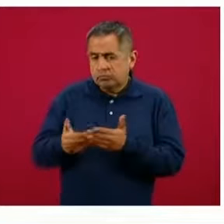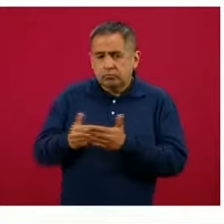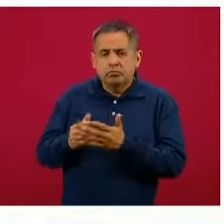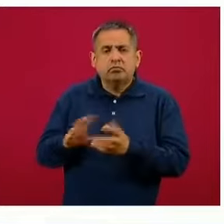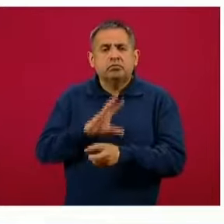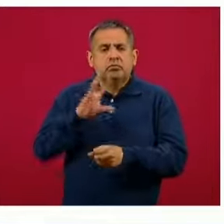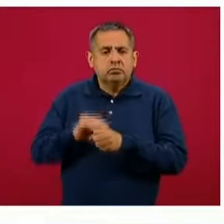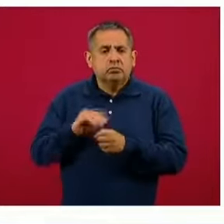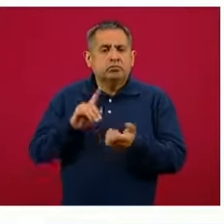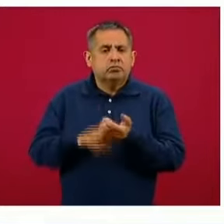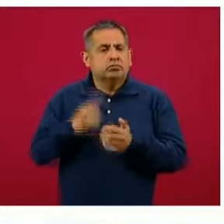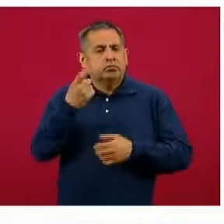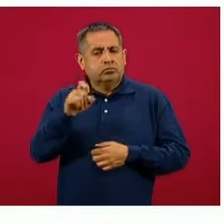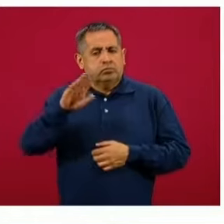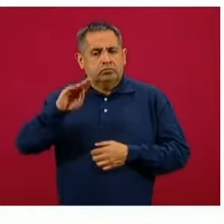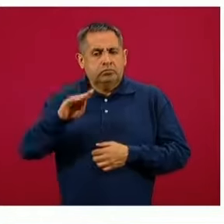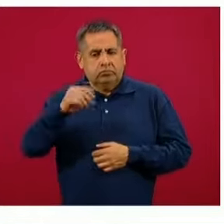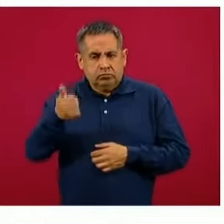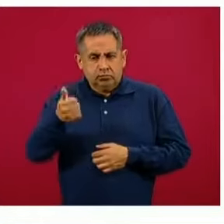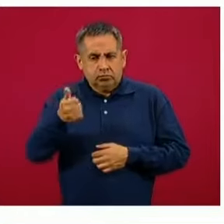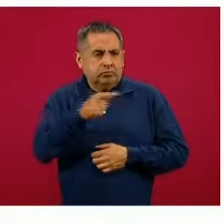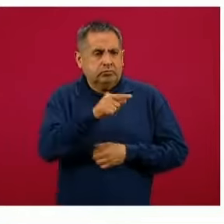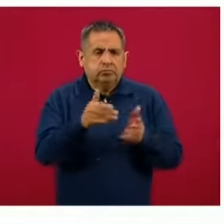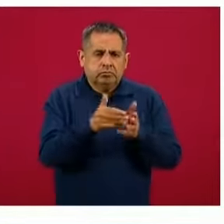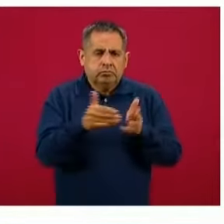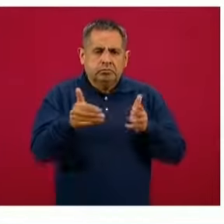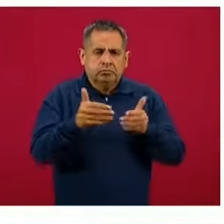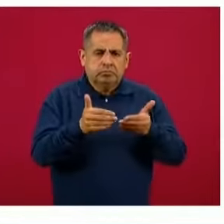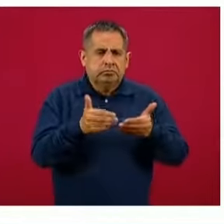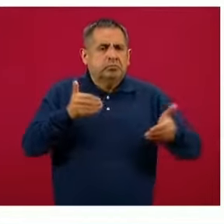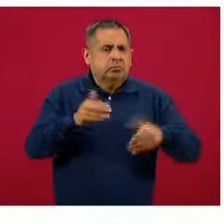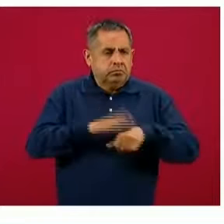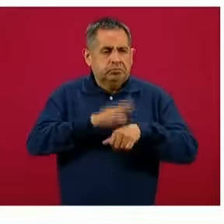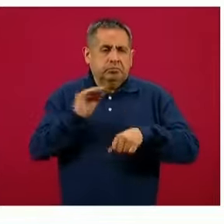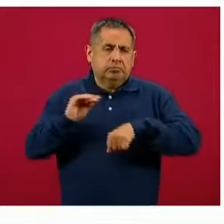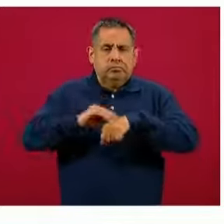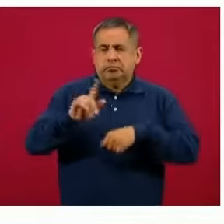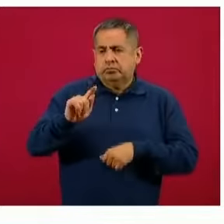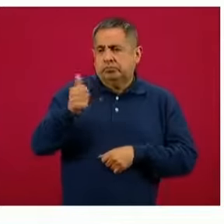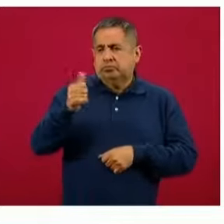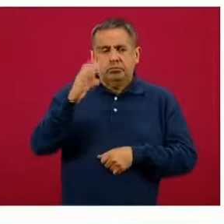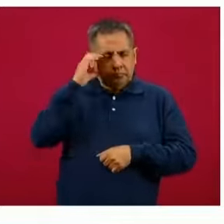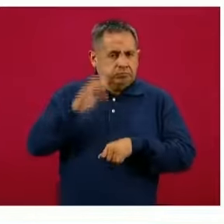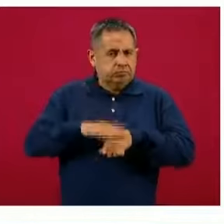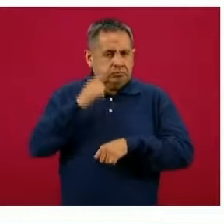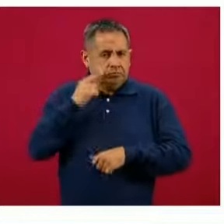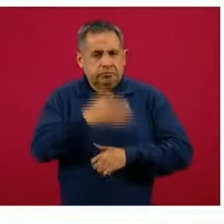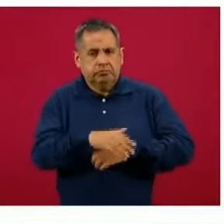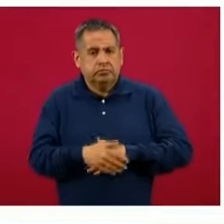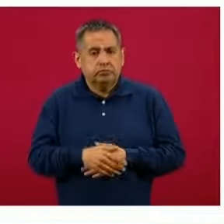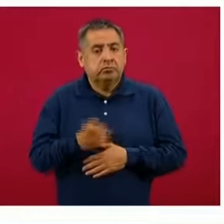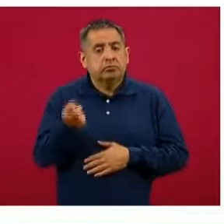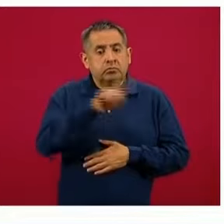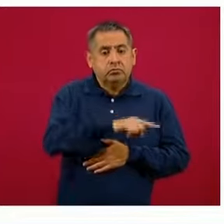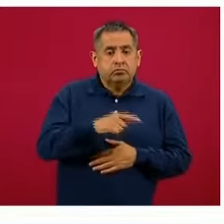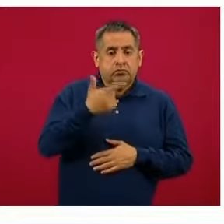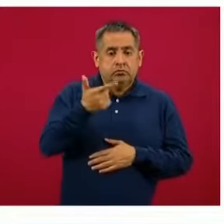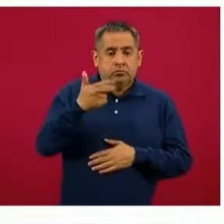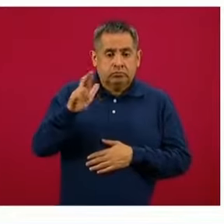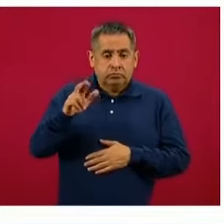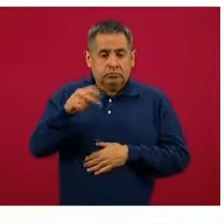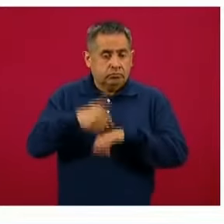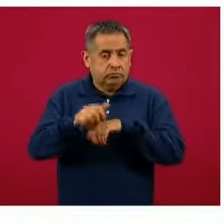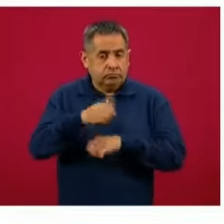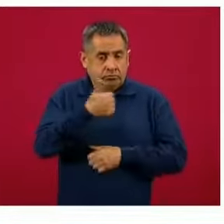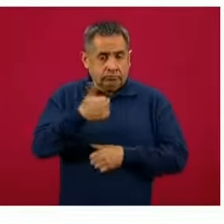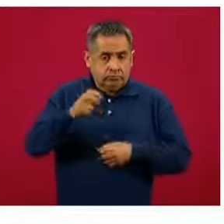tenemos 196. En ese ya crecimos 76 camas más. En el el regional 66